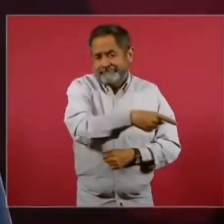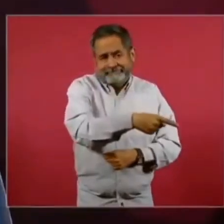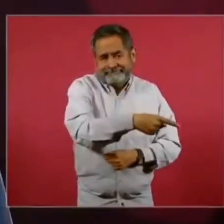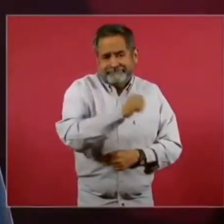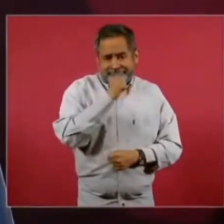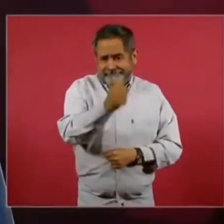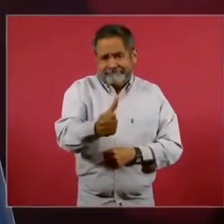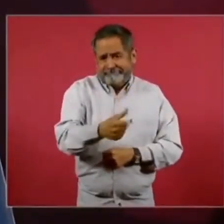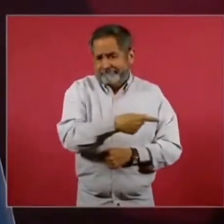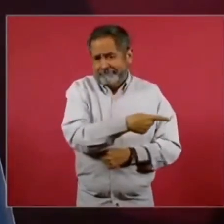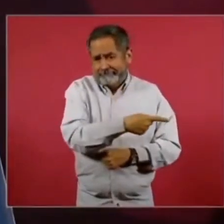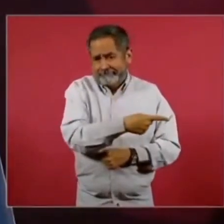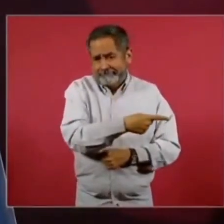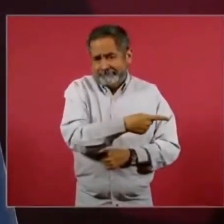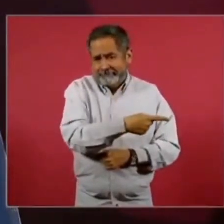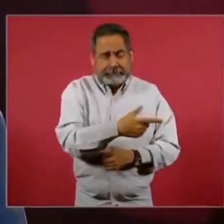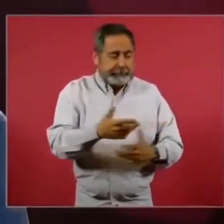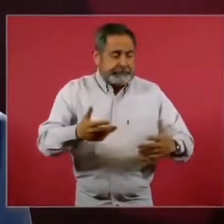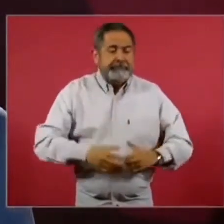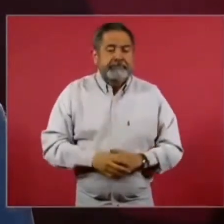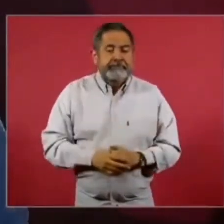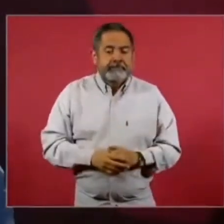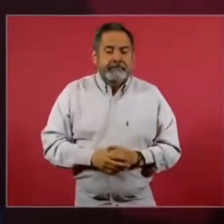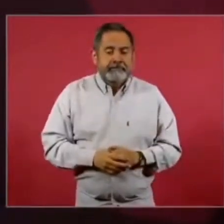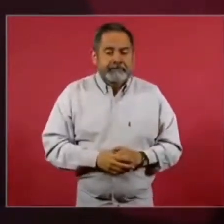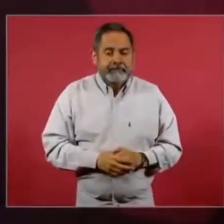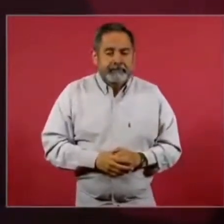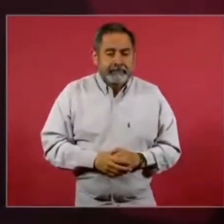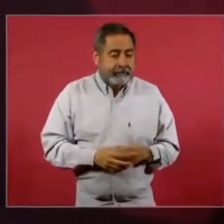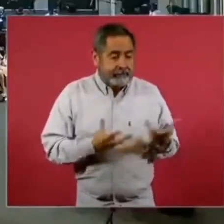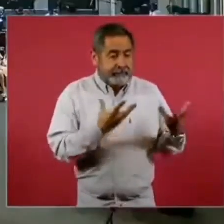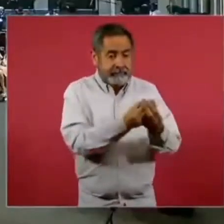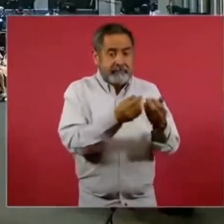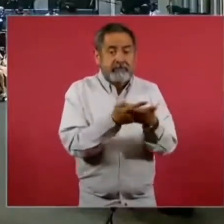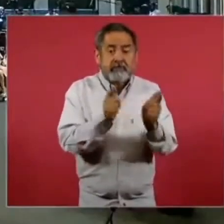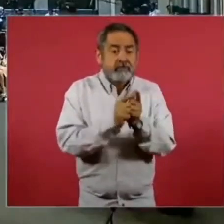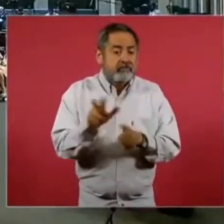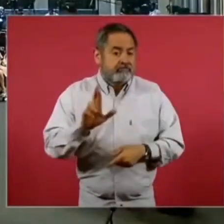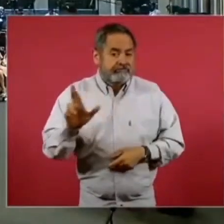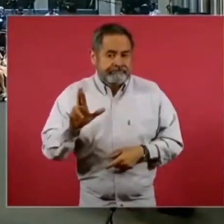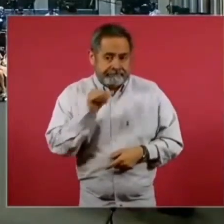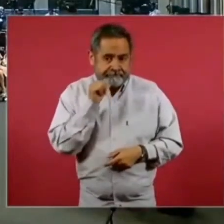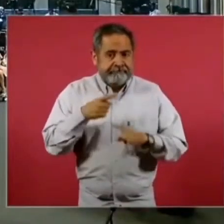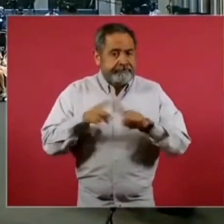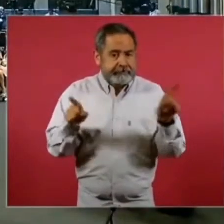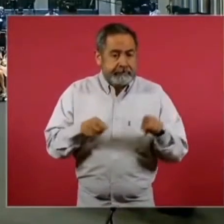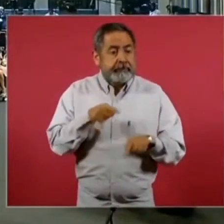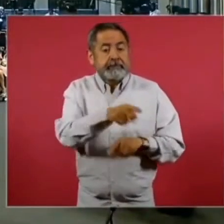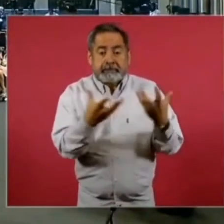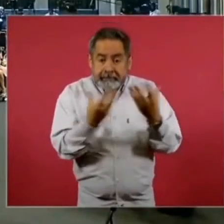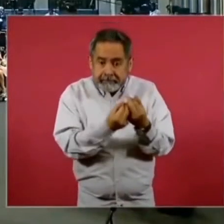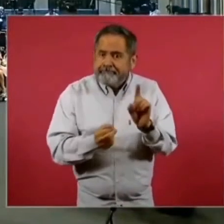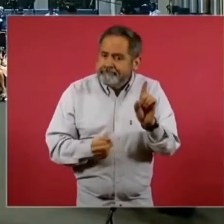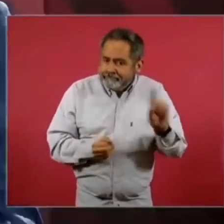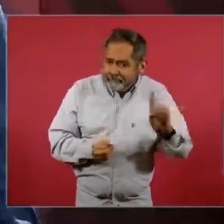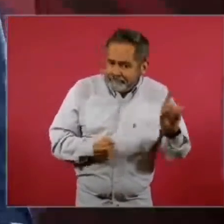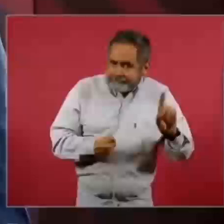deshonesto eh Y no es del partido republicano es del partido